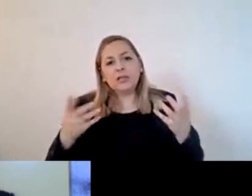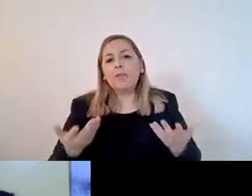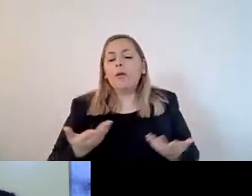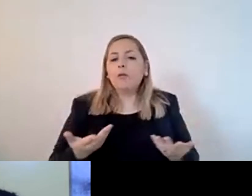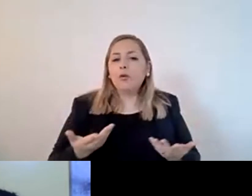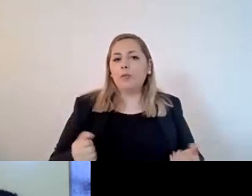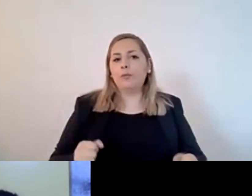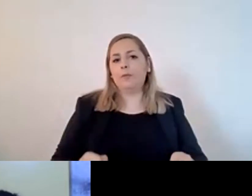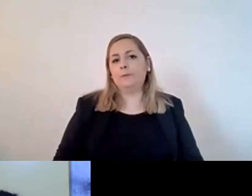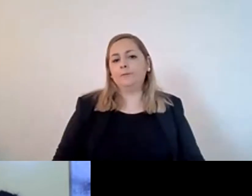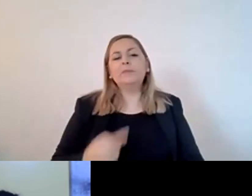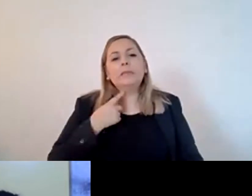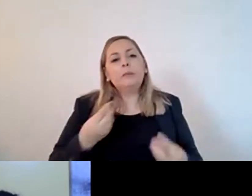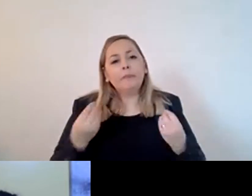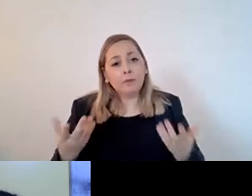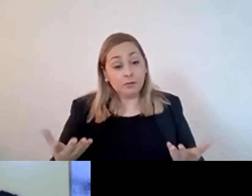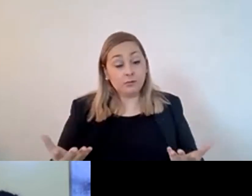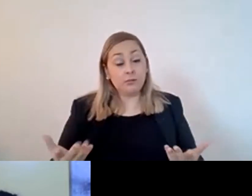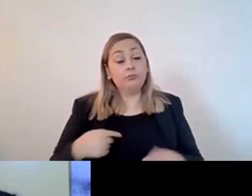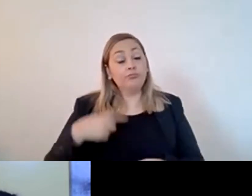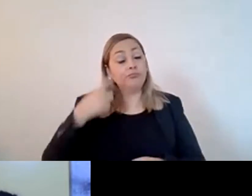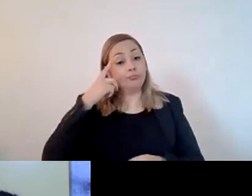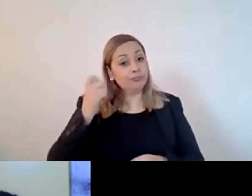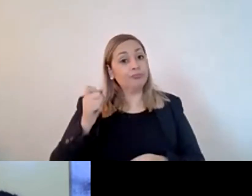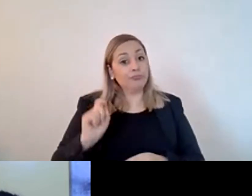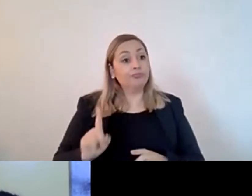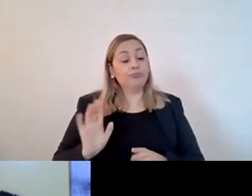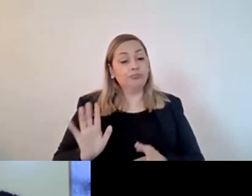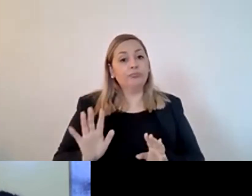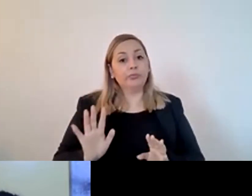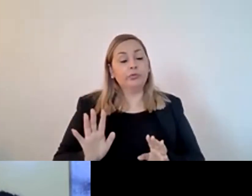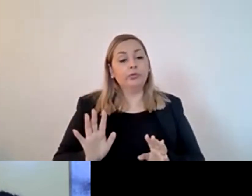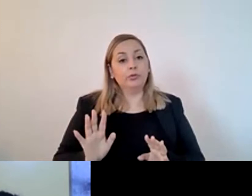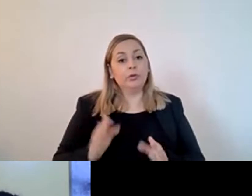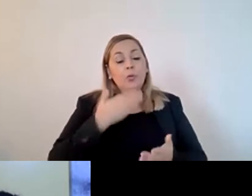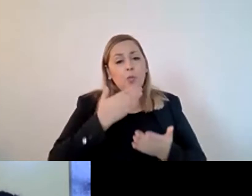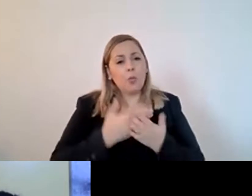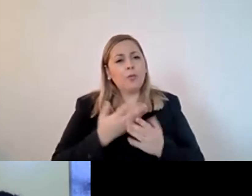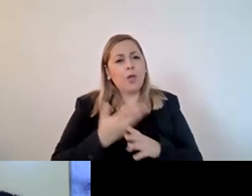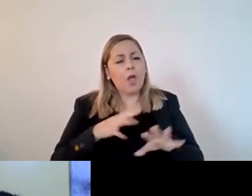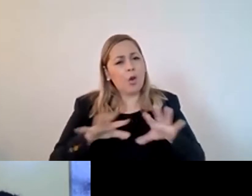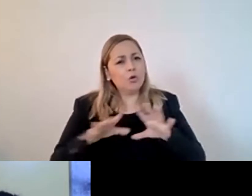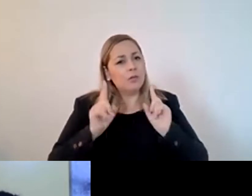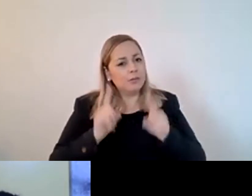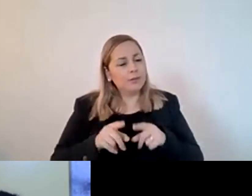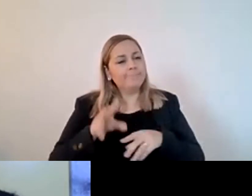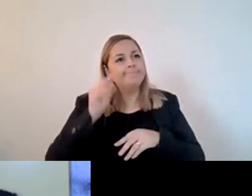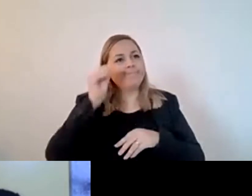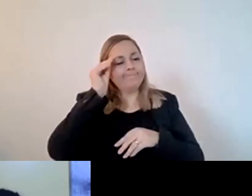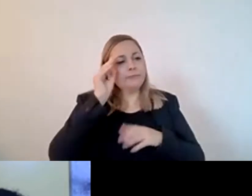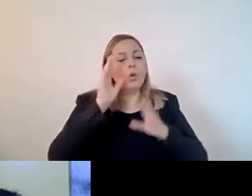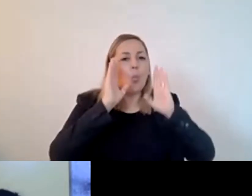surgieron, qué es lo que está pasando. Entonces yo creo que cuando hay ese tipo de cosas hay que tomar especial cuidado